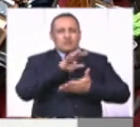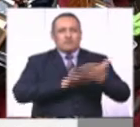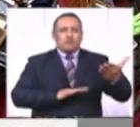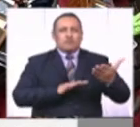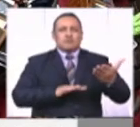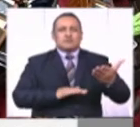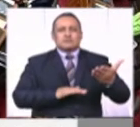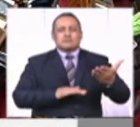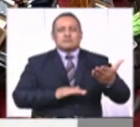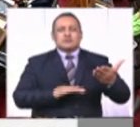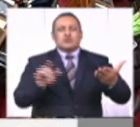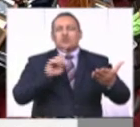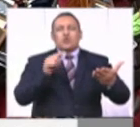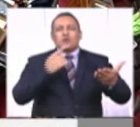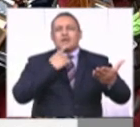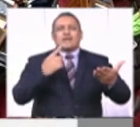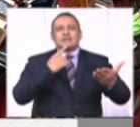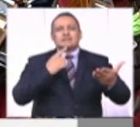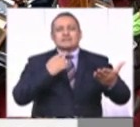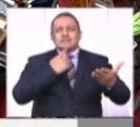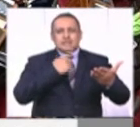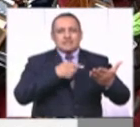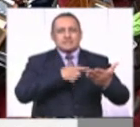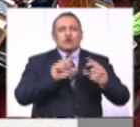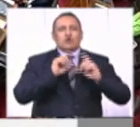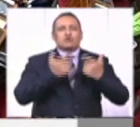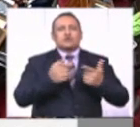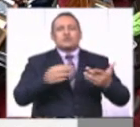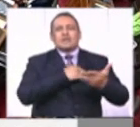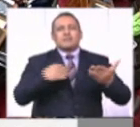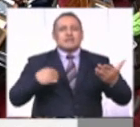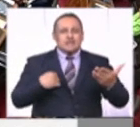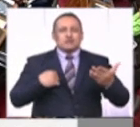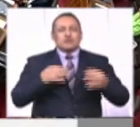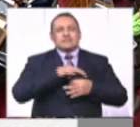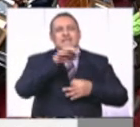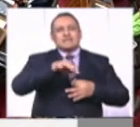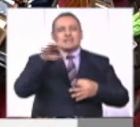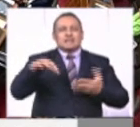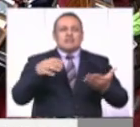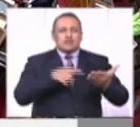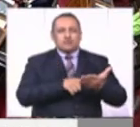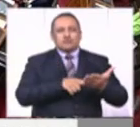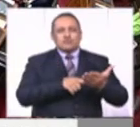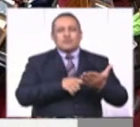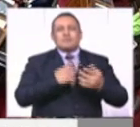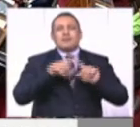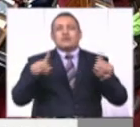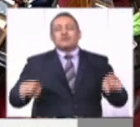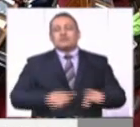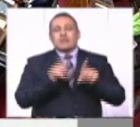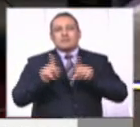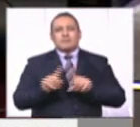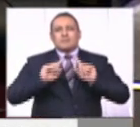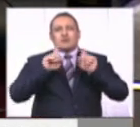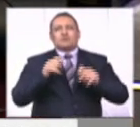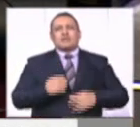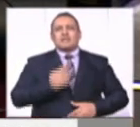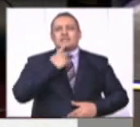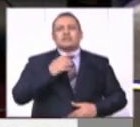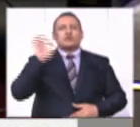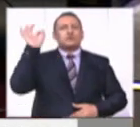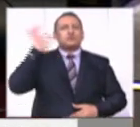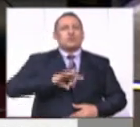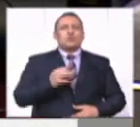informes no eran dice consejo de ministros descentralizados pero a la vez cuestionan y dicen